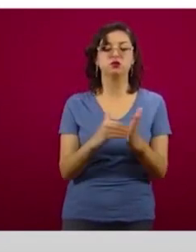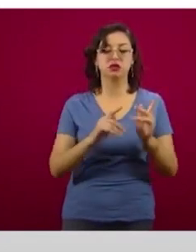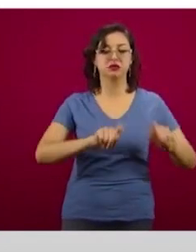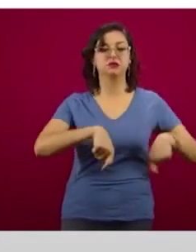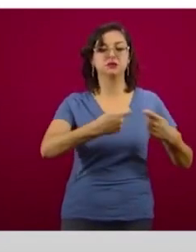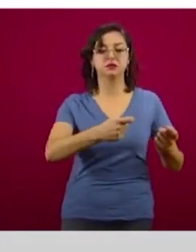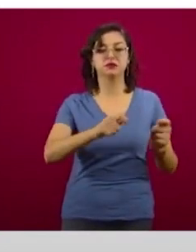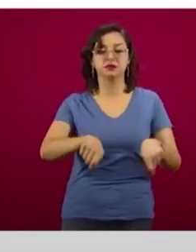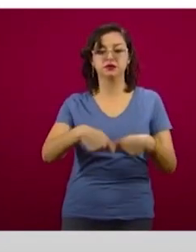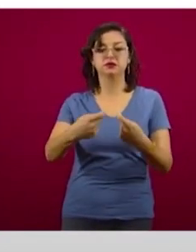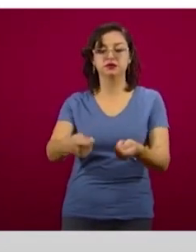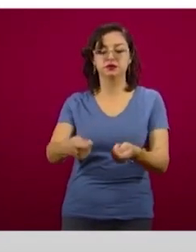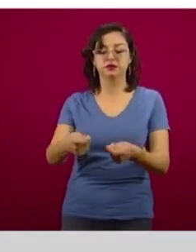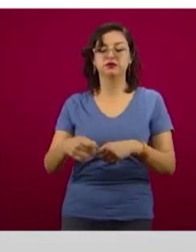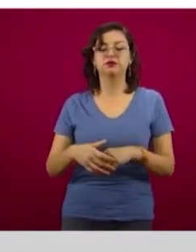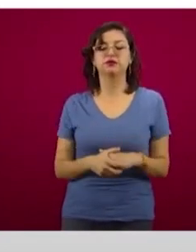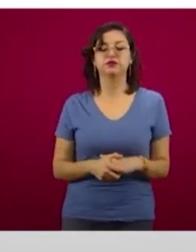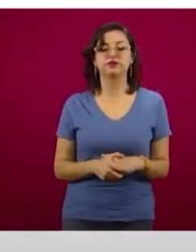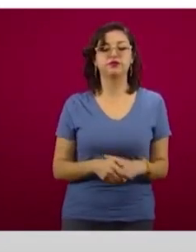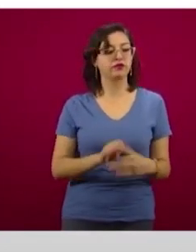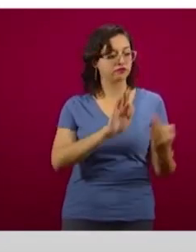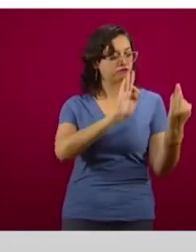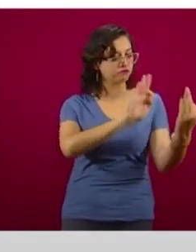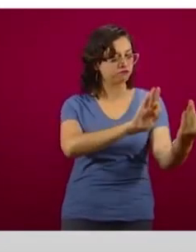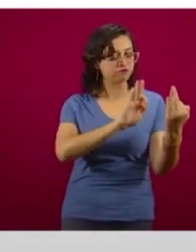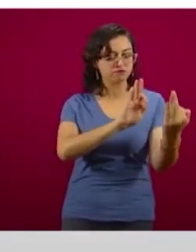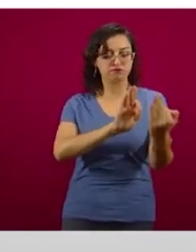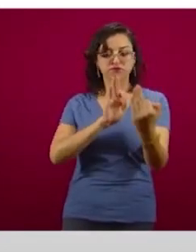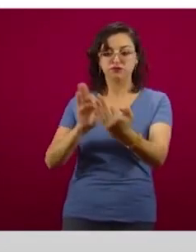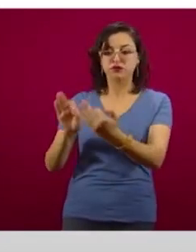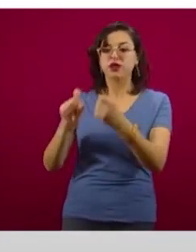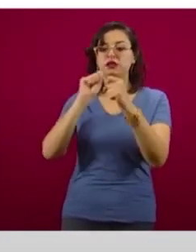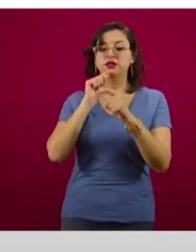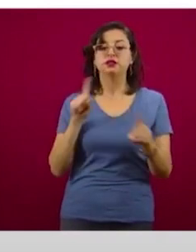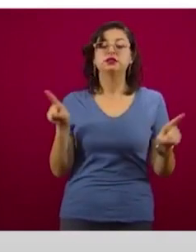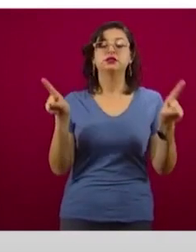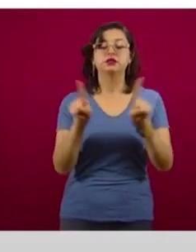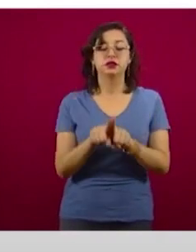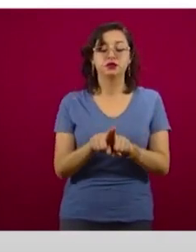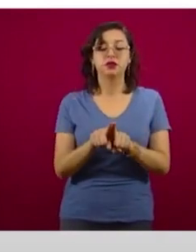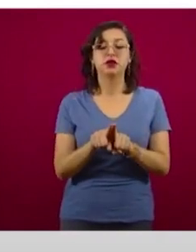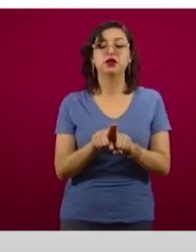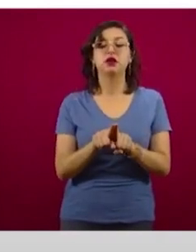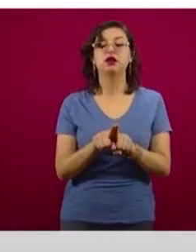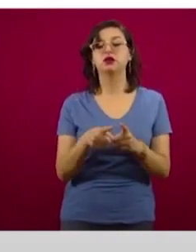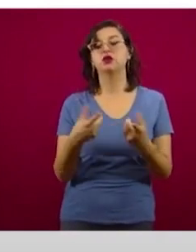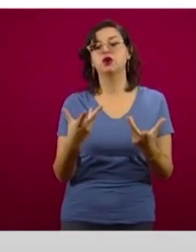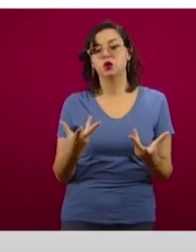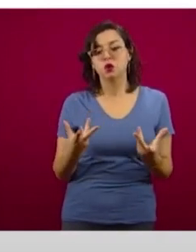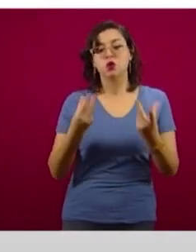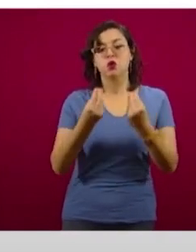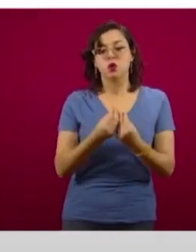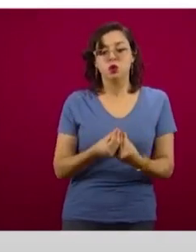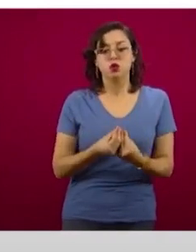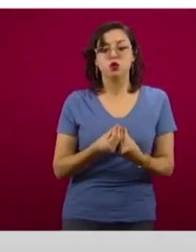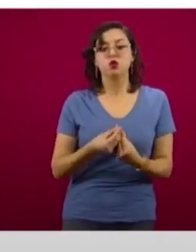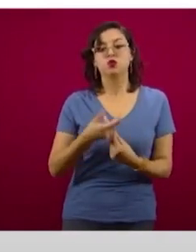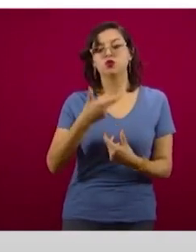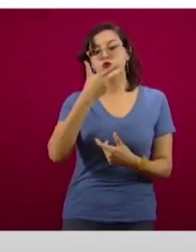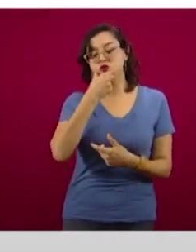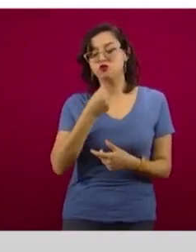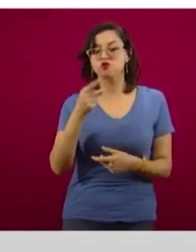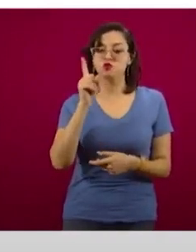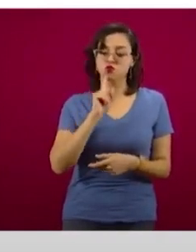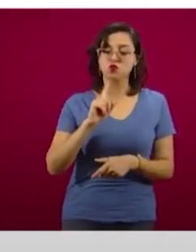estos apoyos de manera directa a través también de la colaboración que tenemos de los y las servidoras